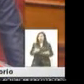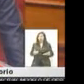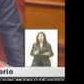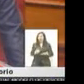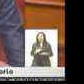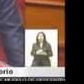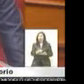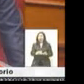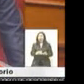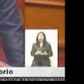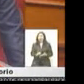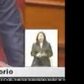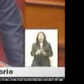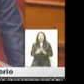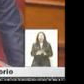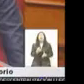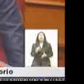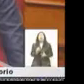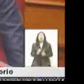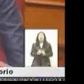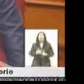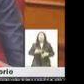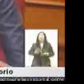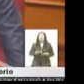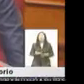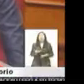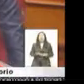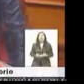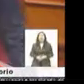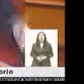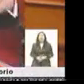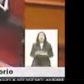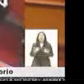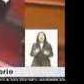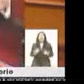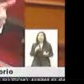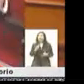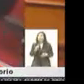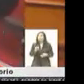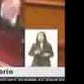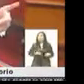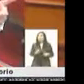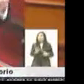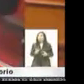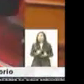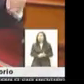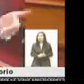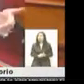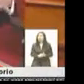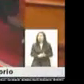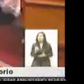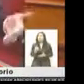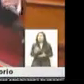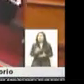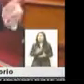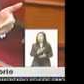de la Contraloría General de la República para poder efectuar esa adquisición. Este es un mecanismo de control establecido